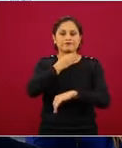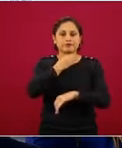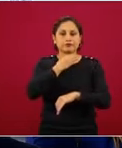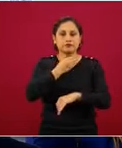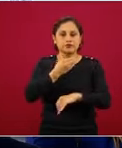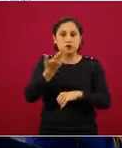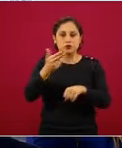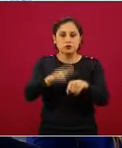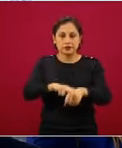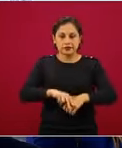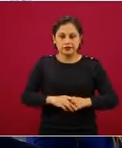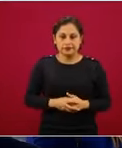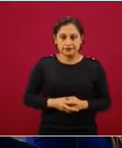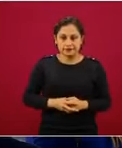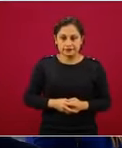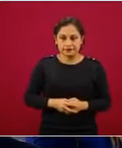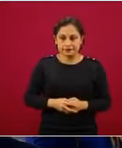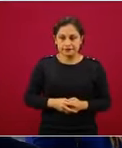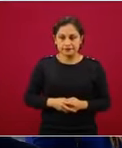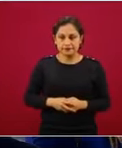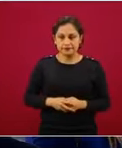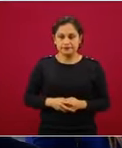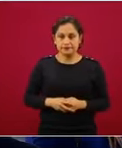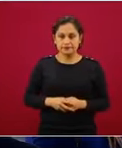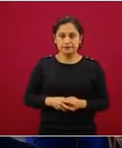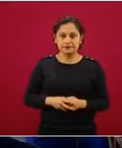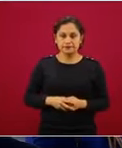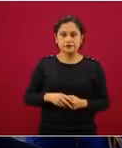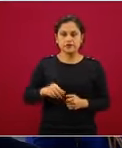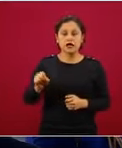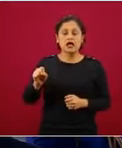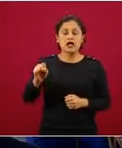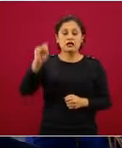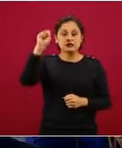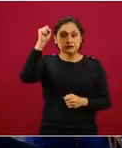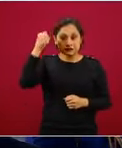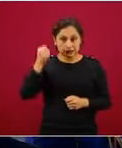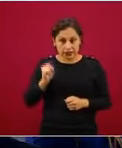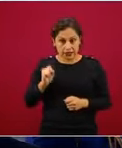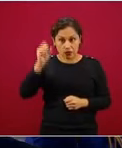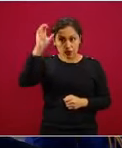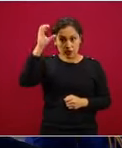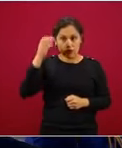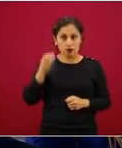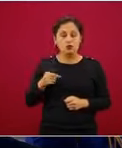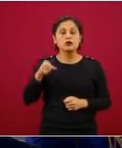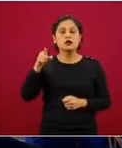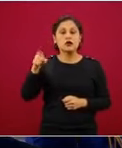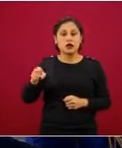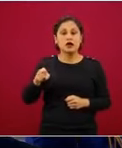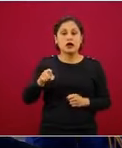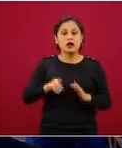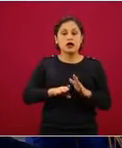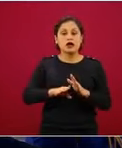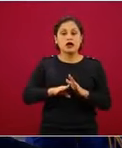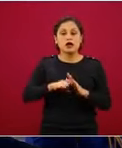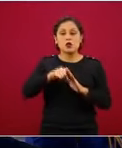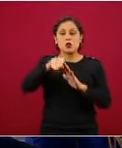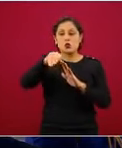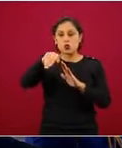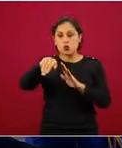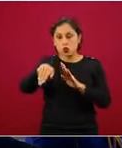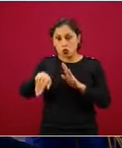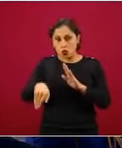curva de predicción. La siguiente, Sinaloa, Culiacán, Sinaloa, tendencia decreciente, muy semejante